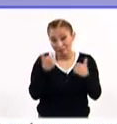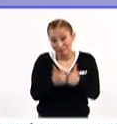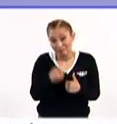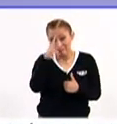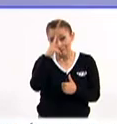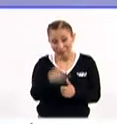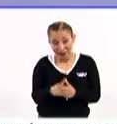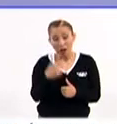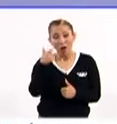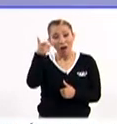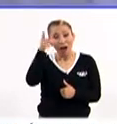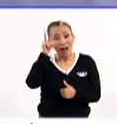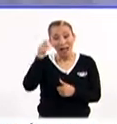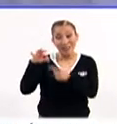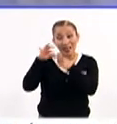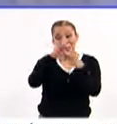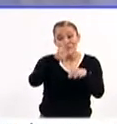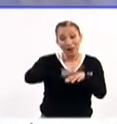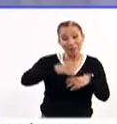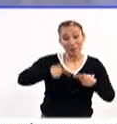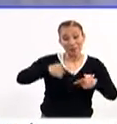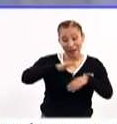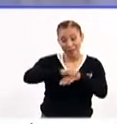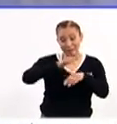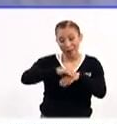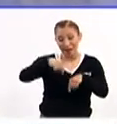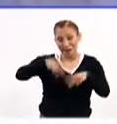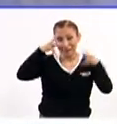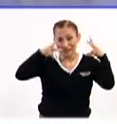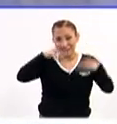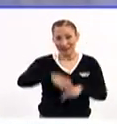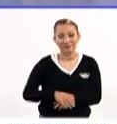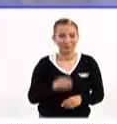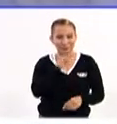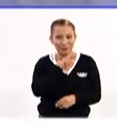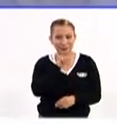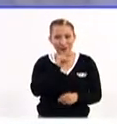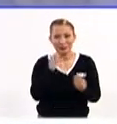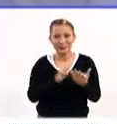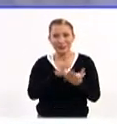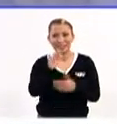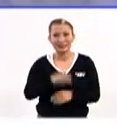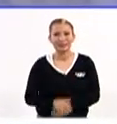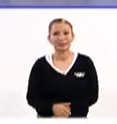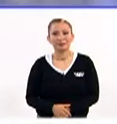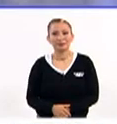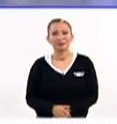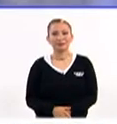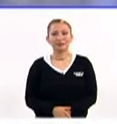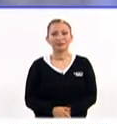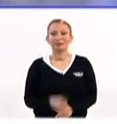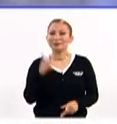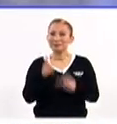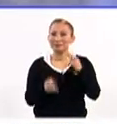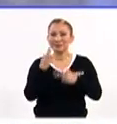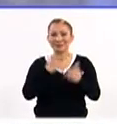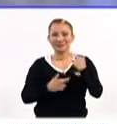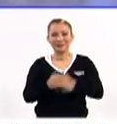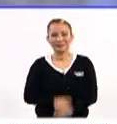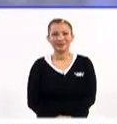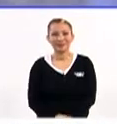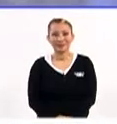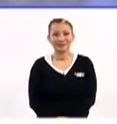en México y ojalá y traigas a muchos de tus amigos para acá a visitar pronto. Bueno, muchas gracias. Gracias. Una pausa y